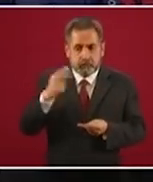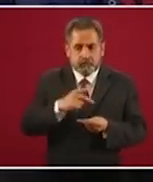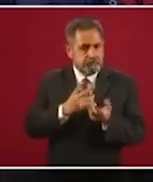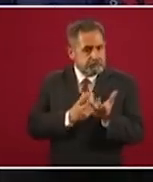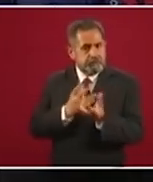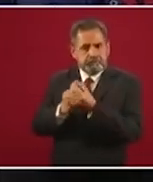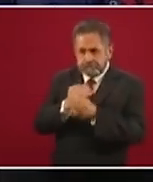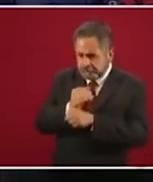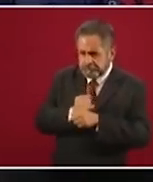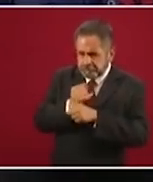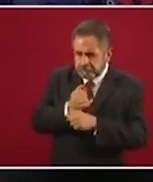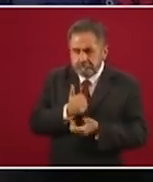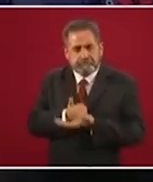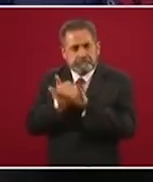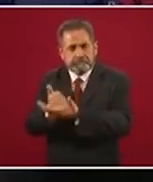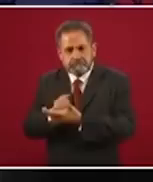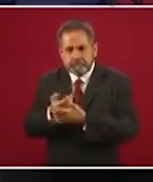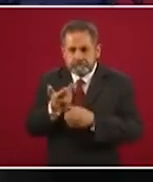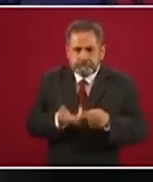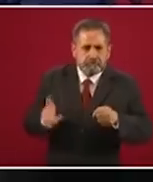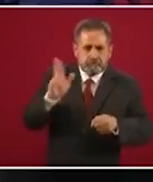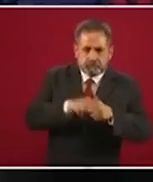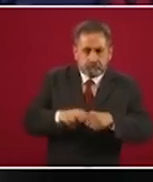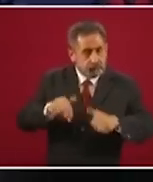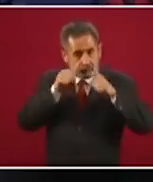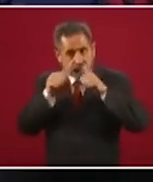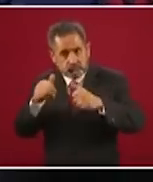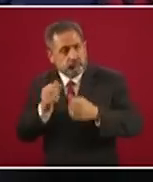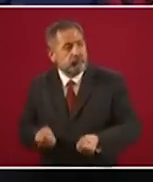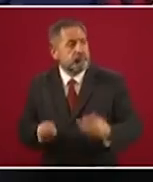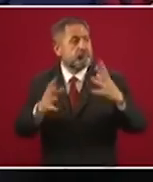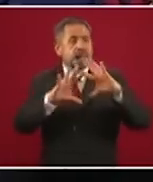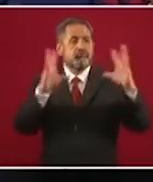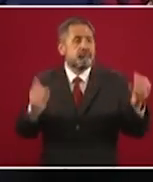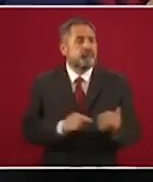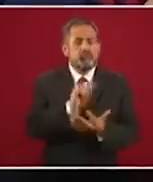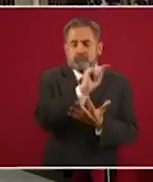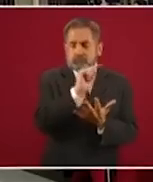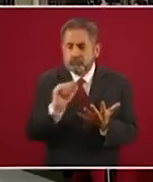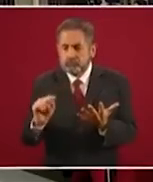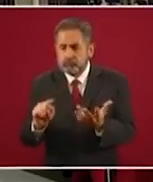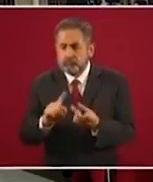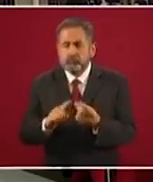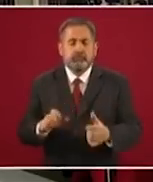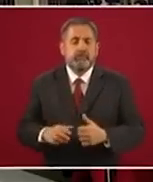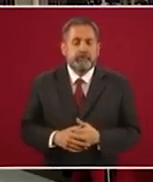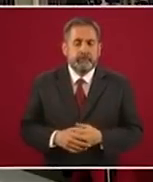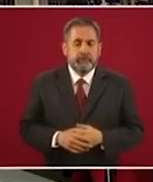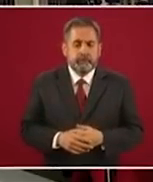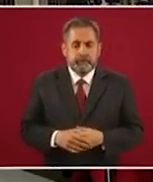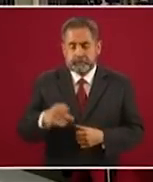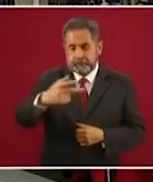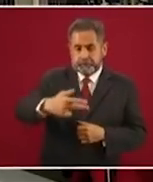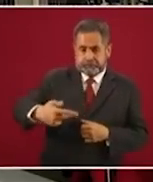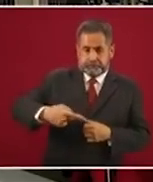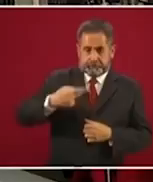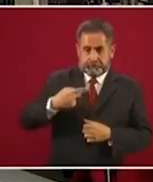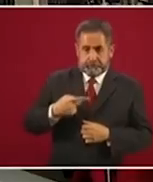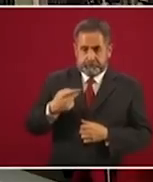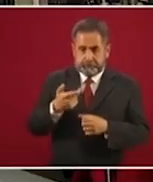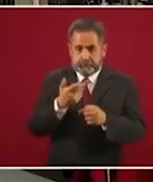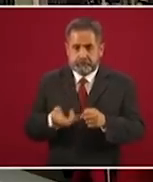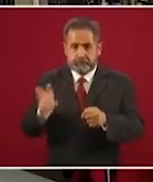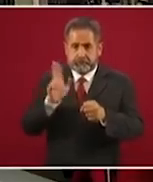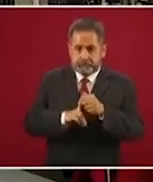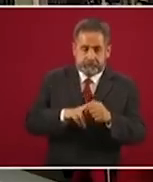sumándose a este tipo de hospitales. ¿Cuántos hay y dónde están ubicados estos puntos? Usted me pregunta por hospitales y luego me habla de